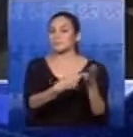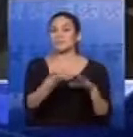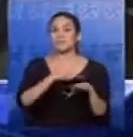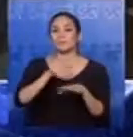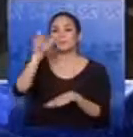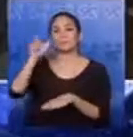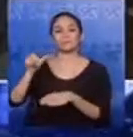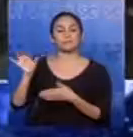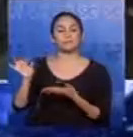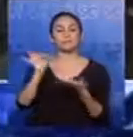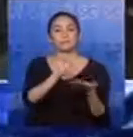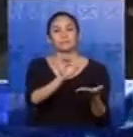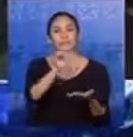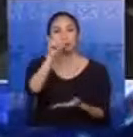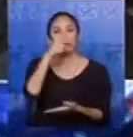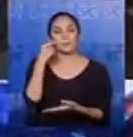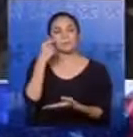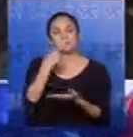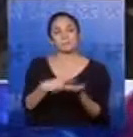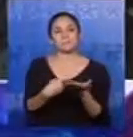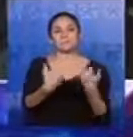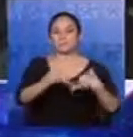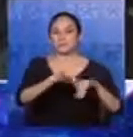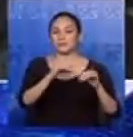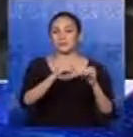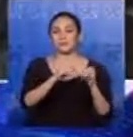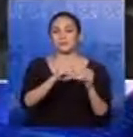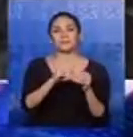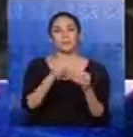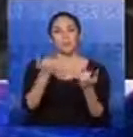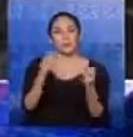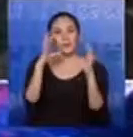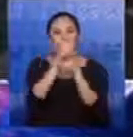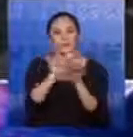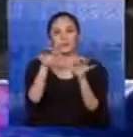ministro de Comercio Exterior, Juan Carlos Casinelli. Obviamente nosotros en la noche les tendremos más detalles. Muy buenas tardes.